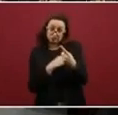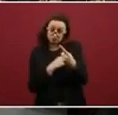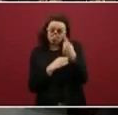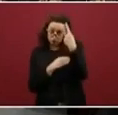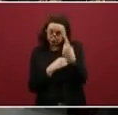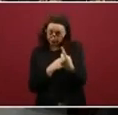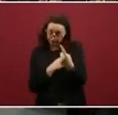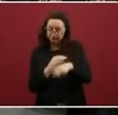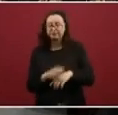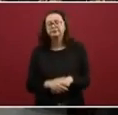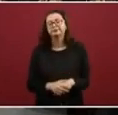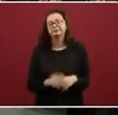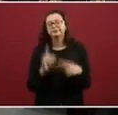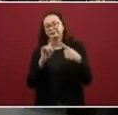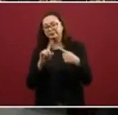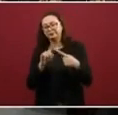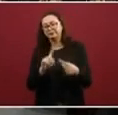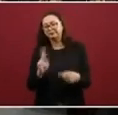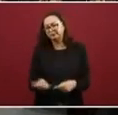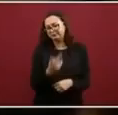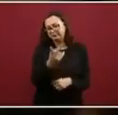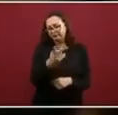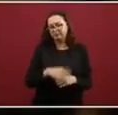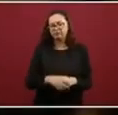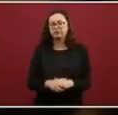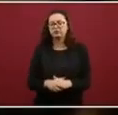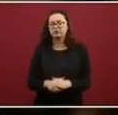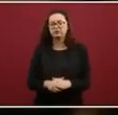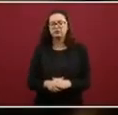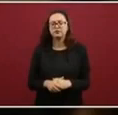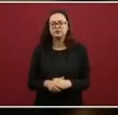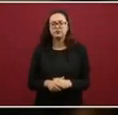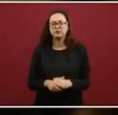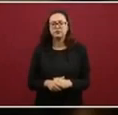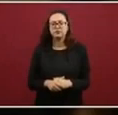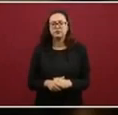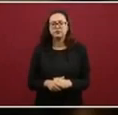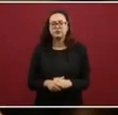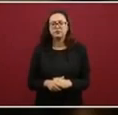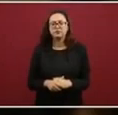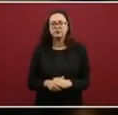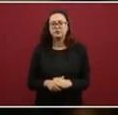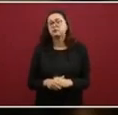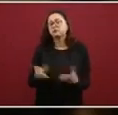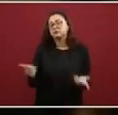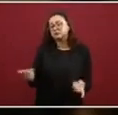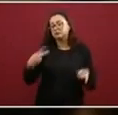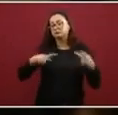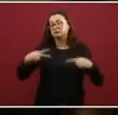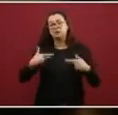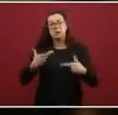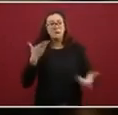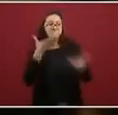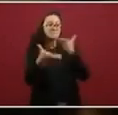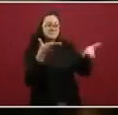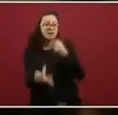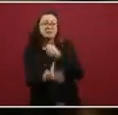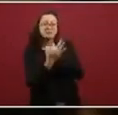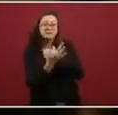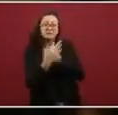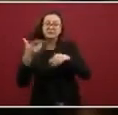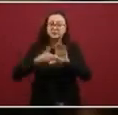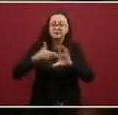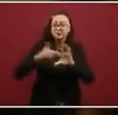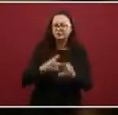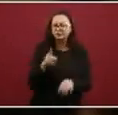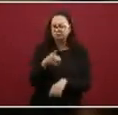La primera es, ¿en algún momento el gobierno de México, para evitar que se vean rebasados por estas solicitudes de asilo y de refugio, se ha pensado